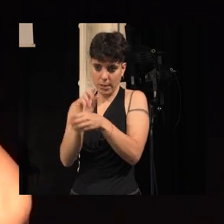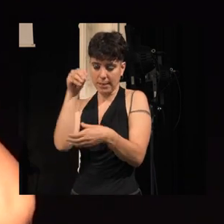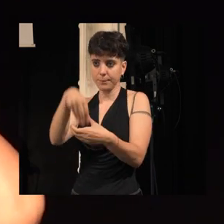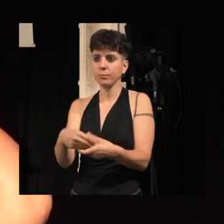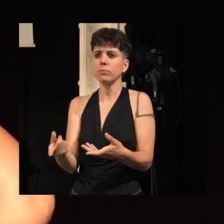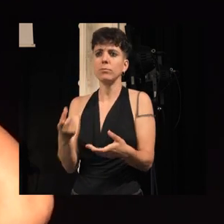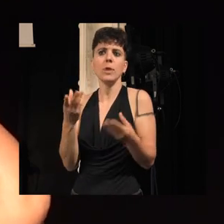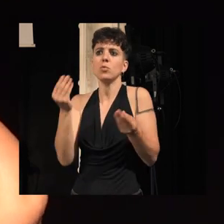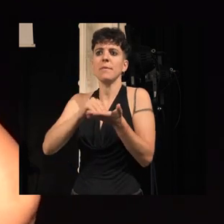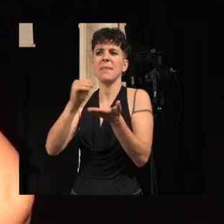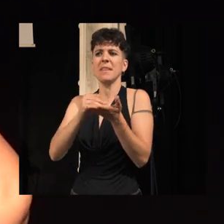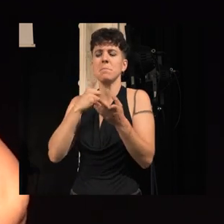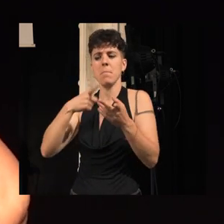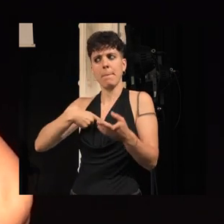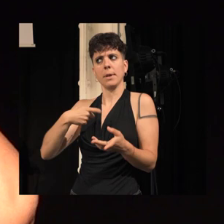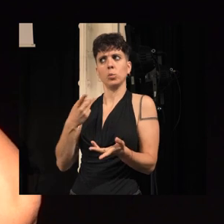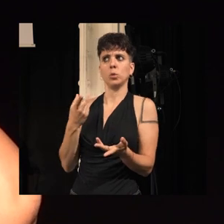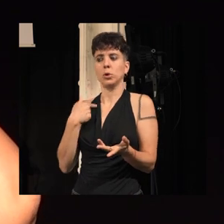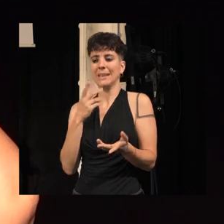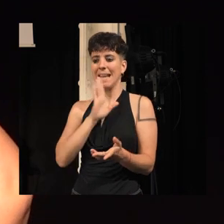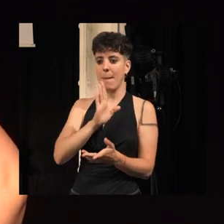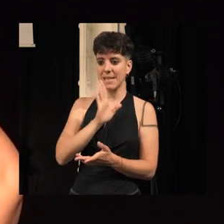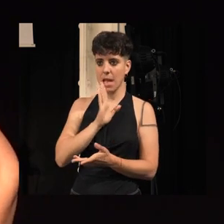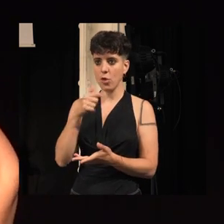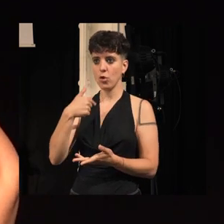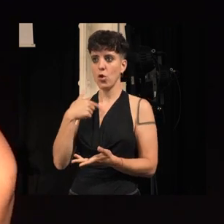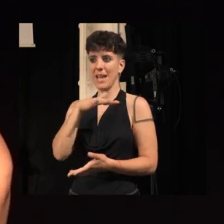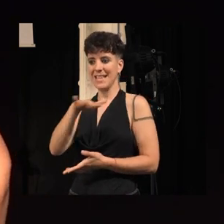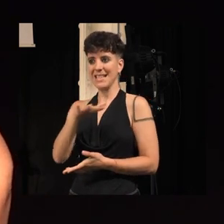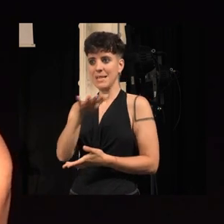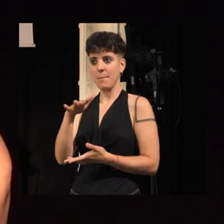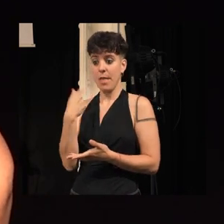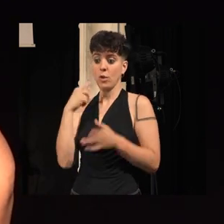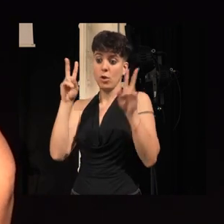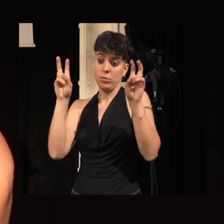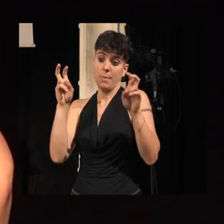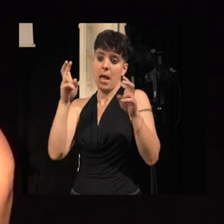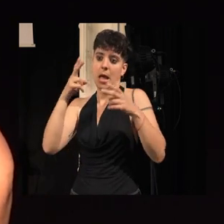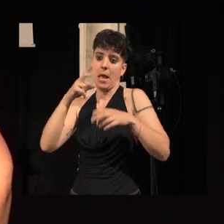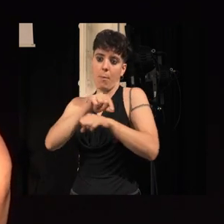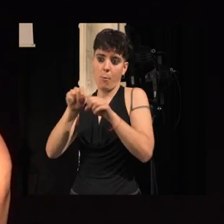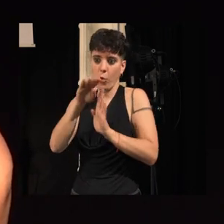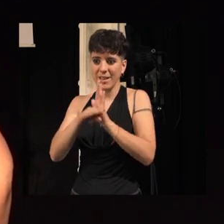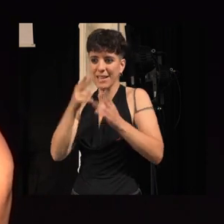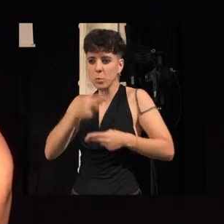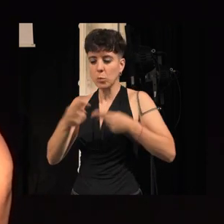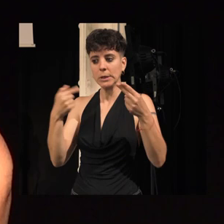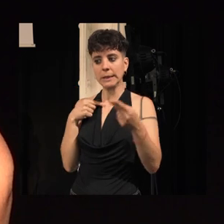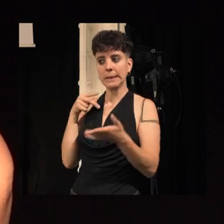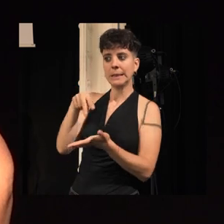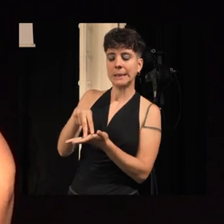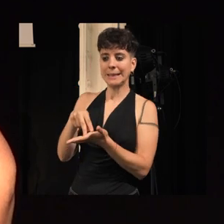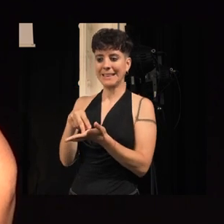¿no? ¿Cómo puedo situarme en este espacio, el de las políticas públicas, en el que siempre me siento